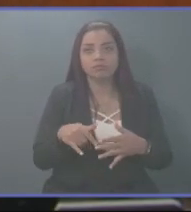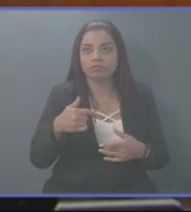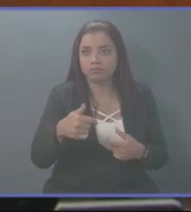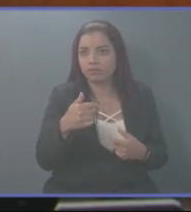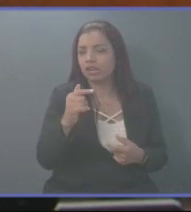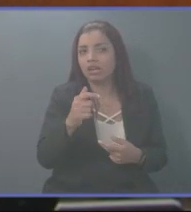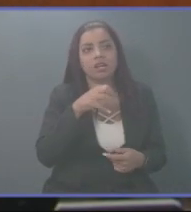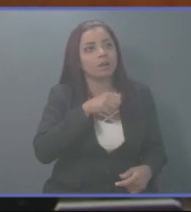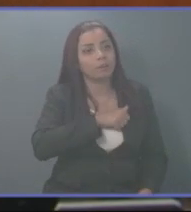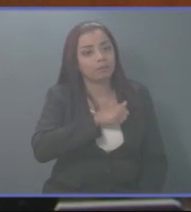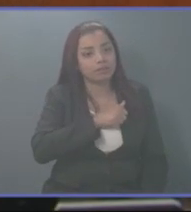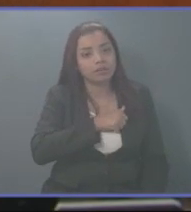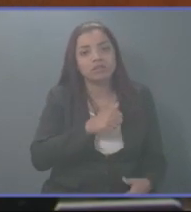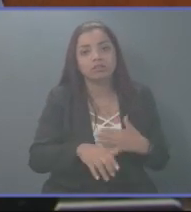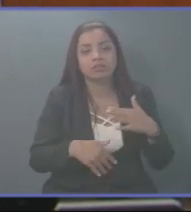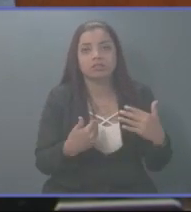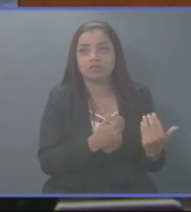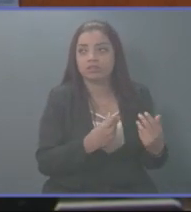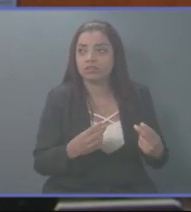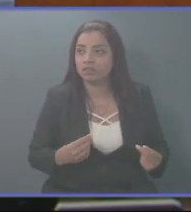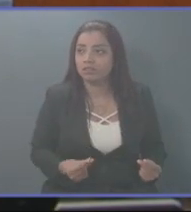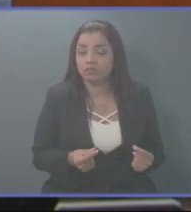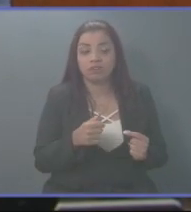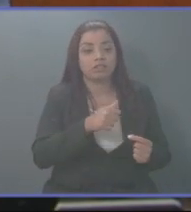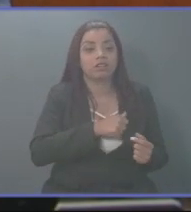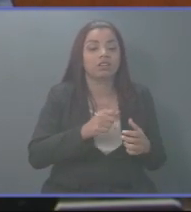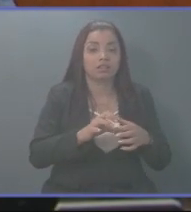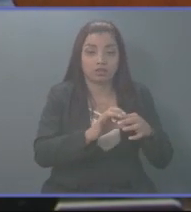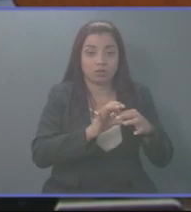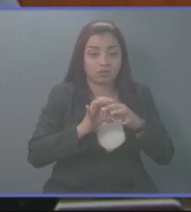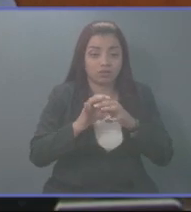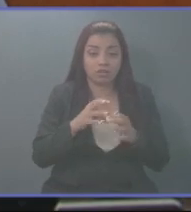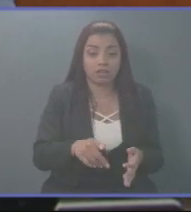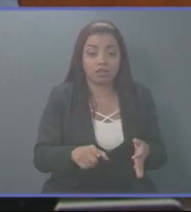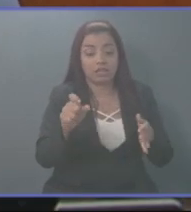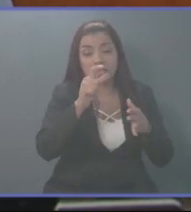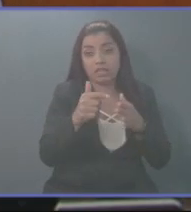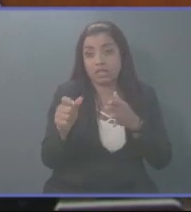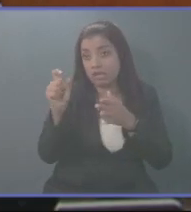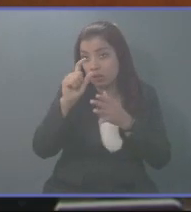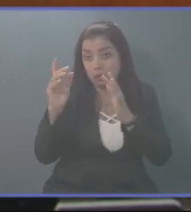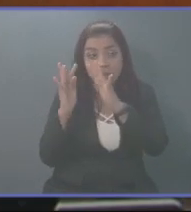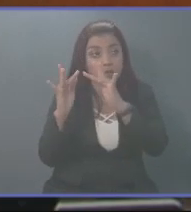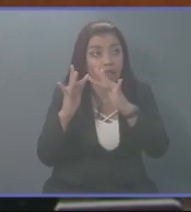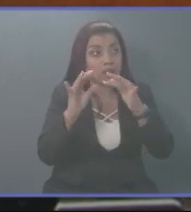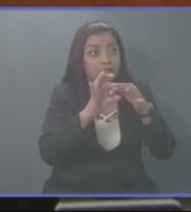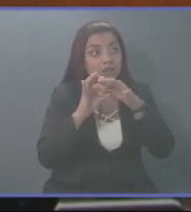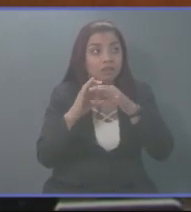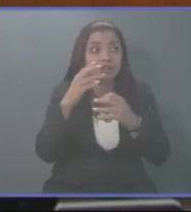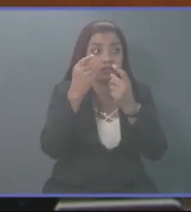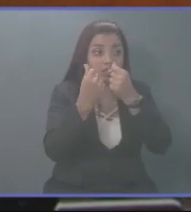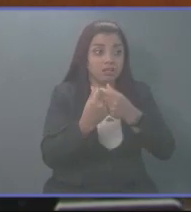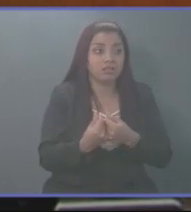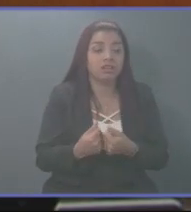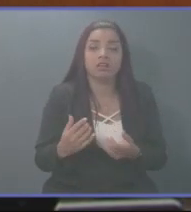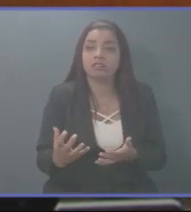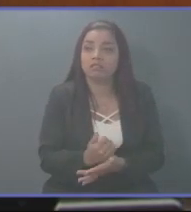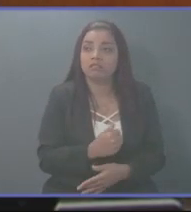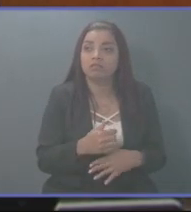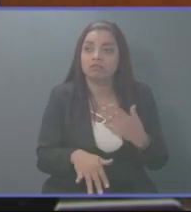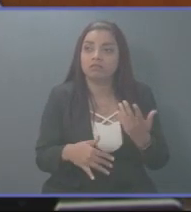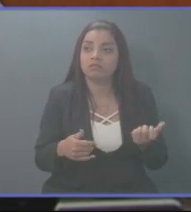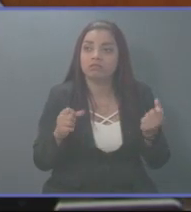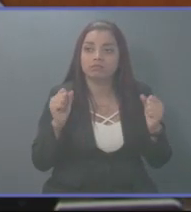precisan competencias, facilitan coordinación institucional, propician asignación de recursos, permiten